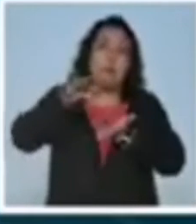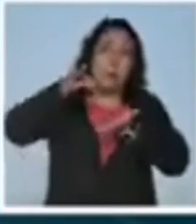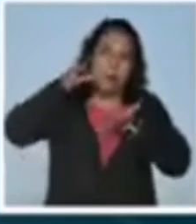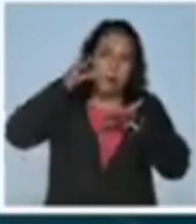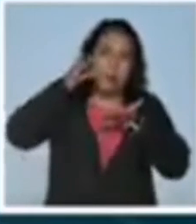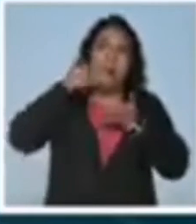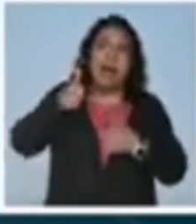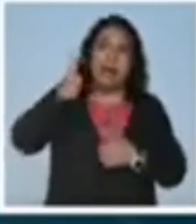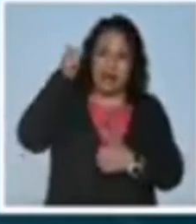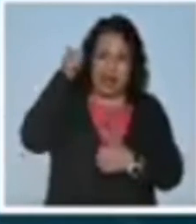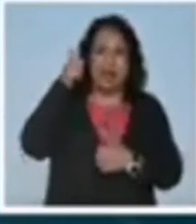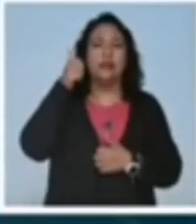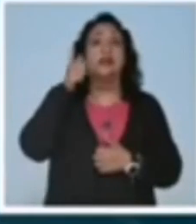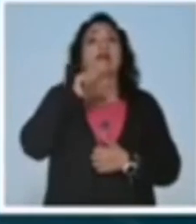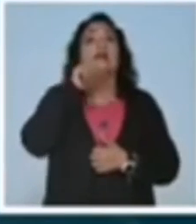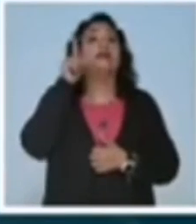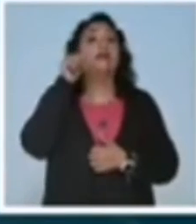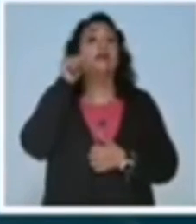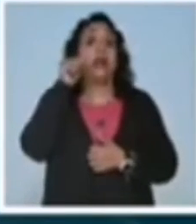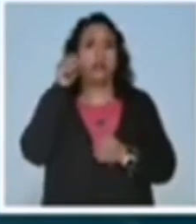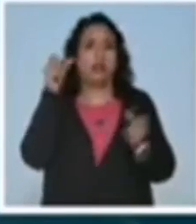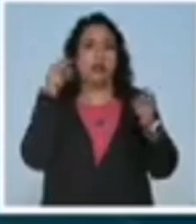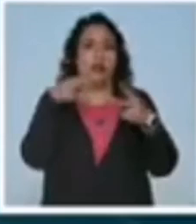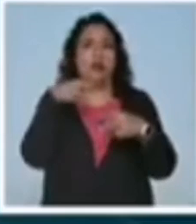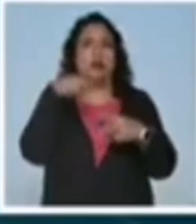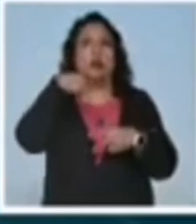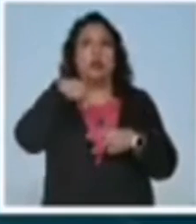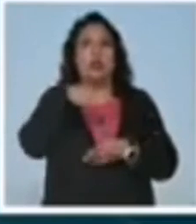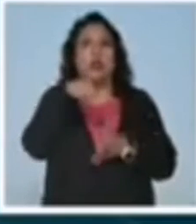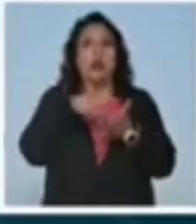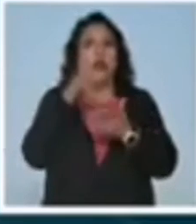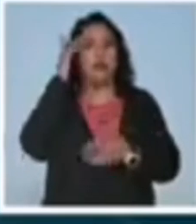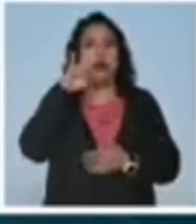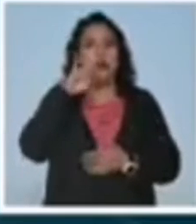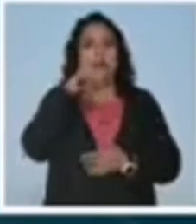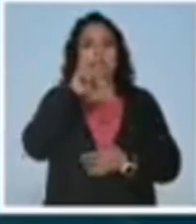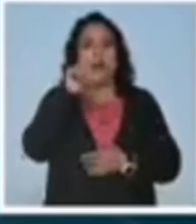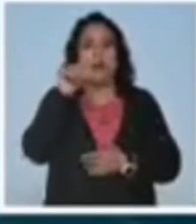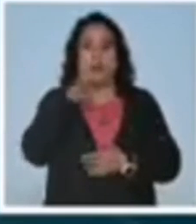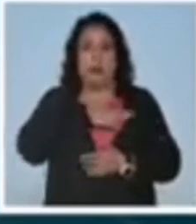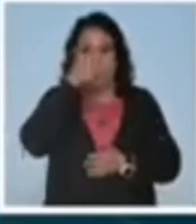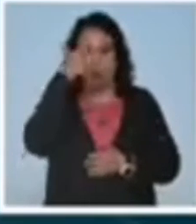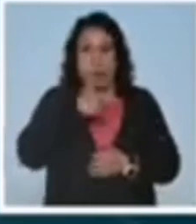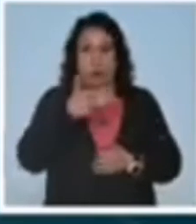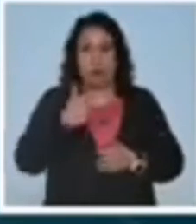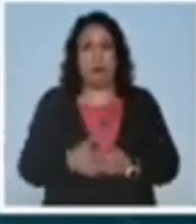y nos vemos el día de mañana desde San Miguel de Allende, Guanajuato. Muy buenas noches.